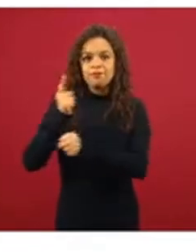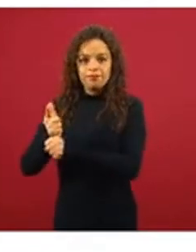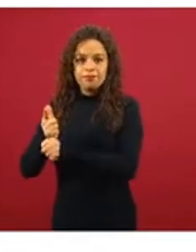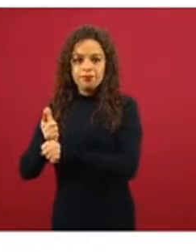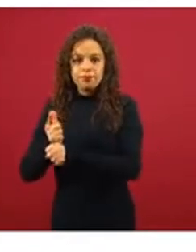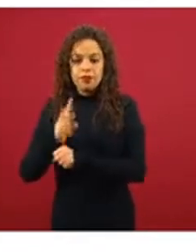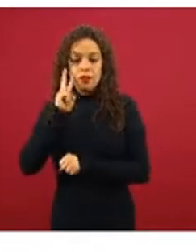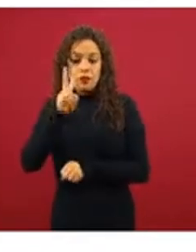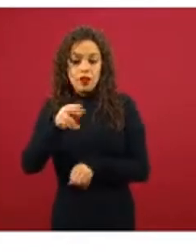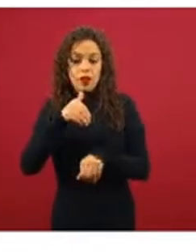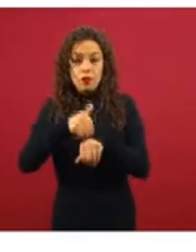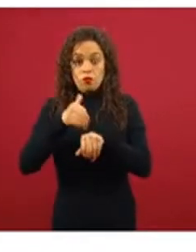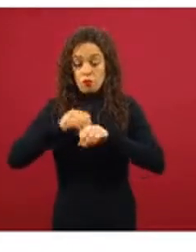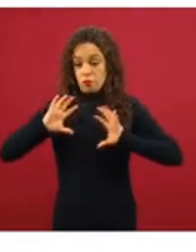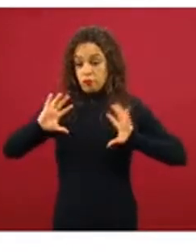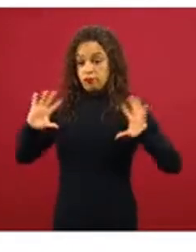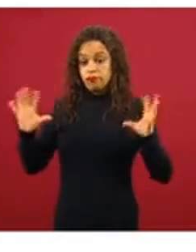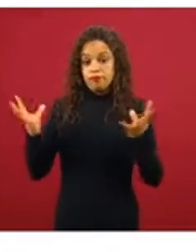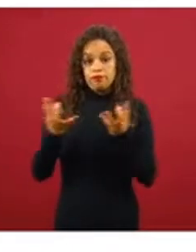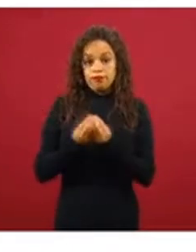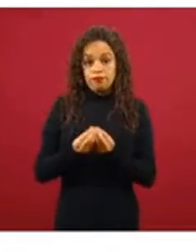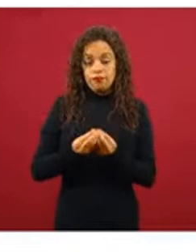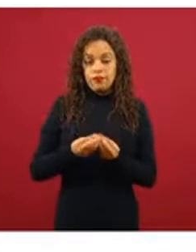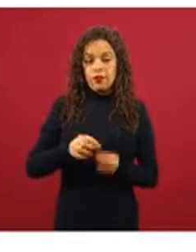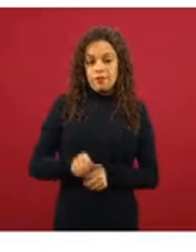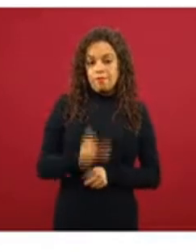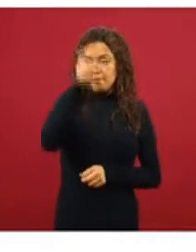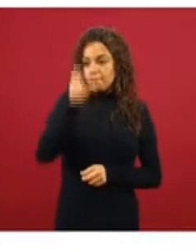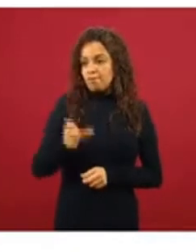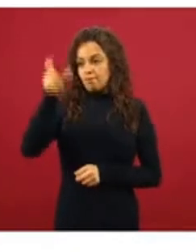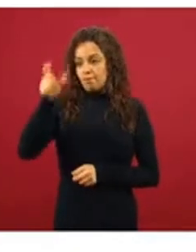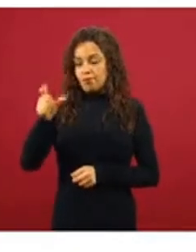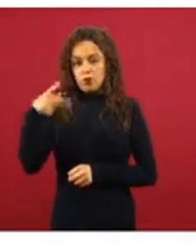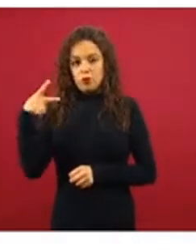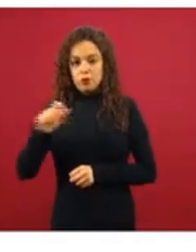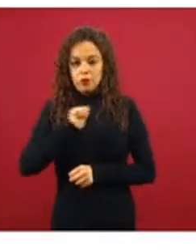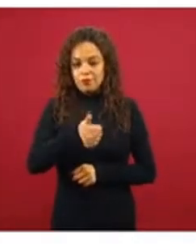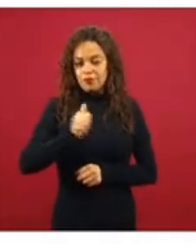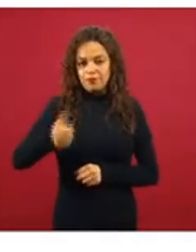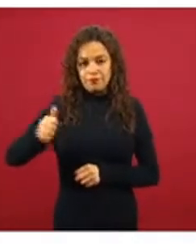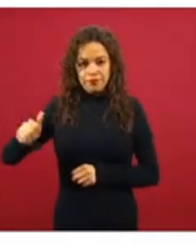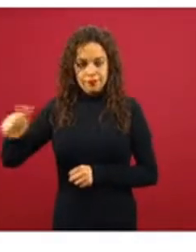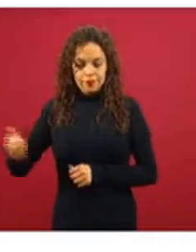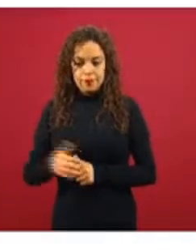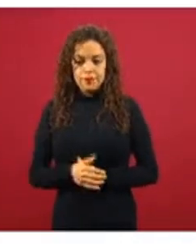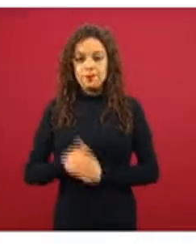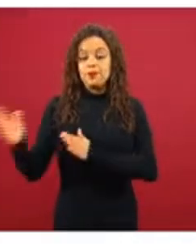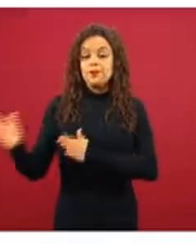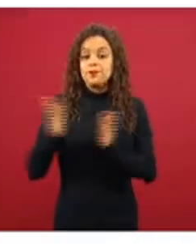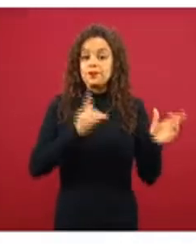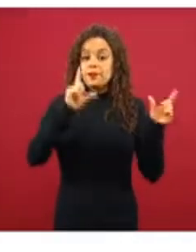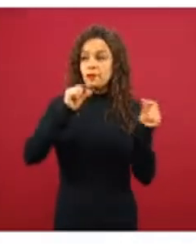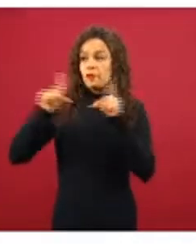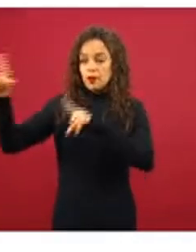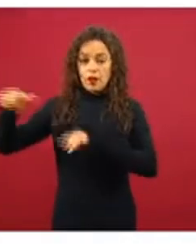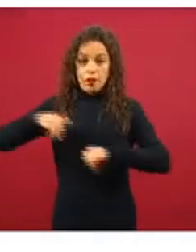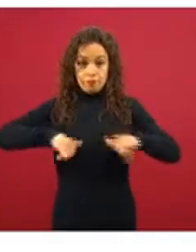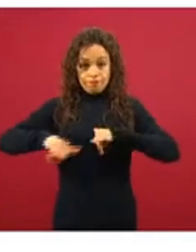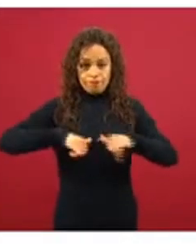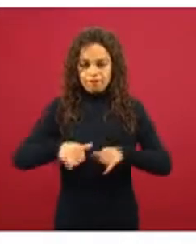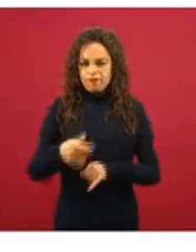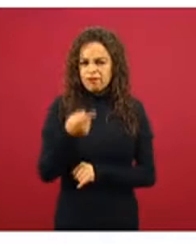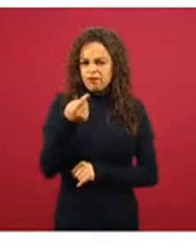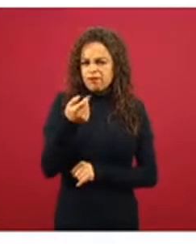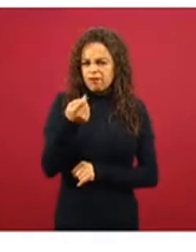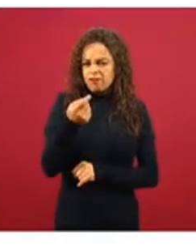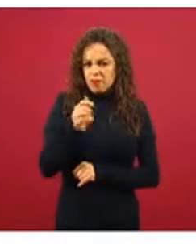números totales para cada columna. La siguiente diapositiva es una gráfica similar, pero ahora solamente registra los